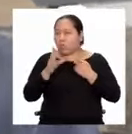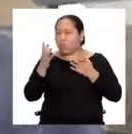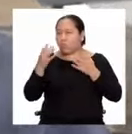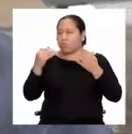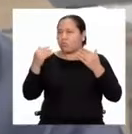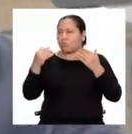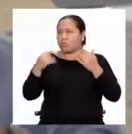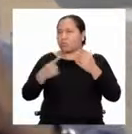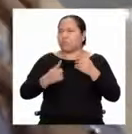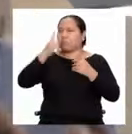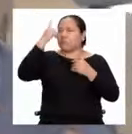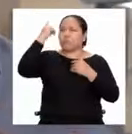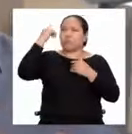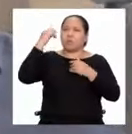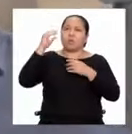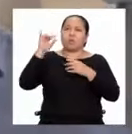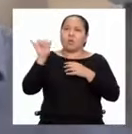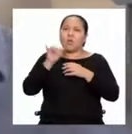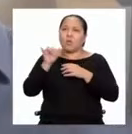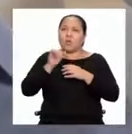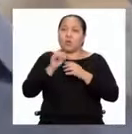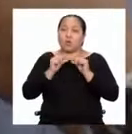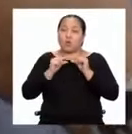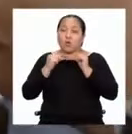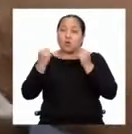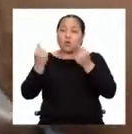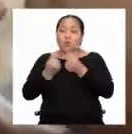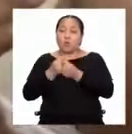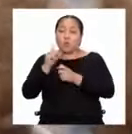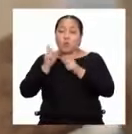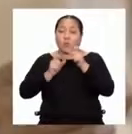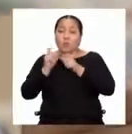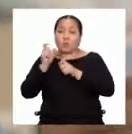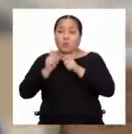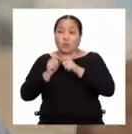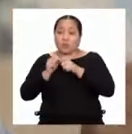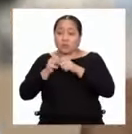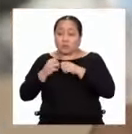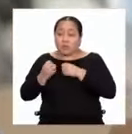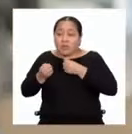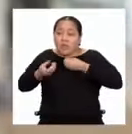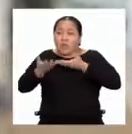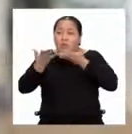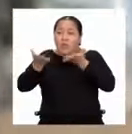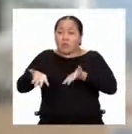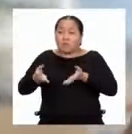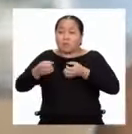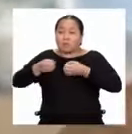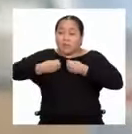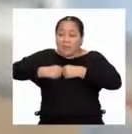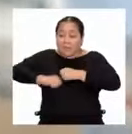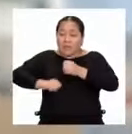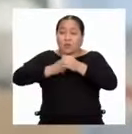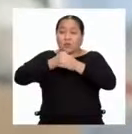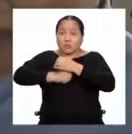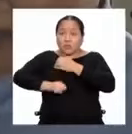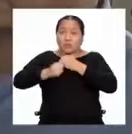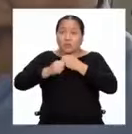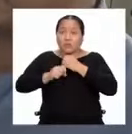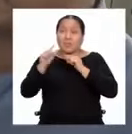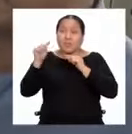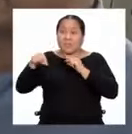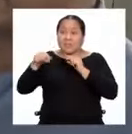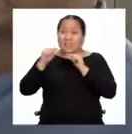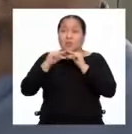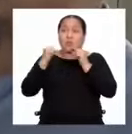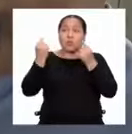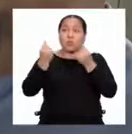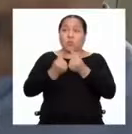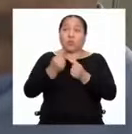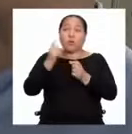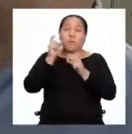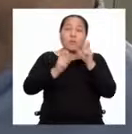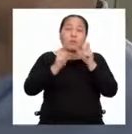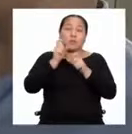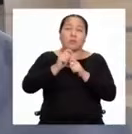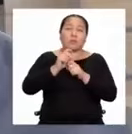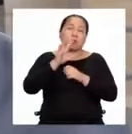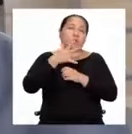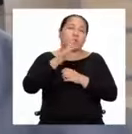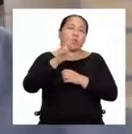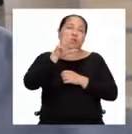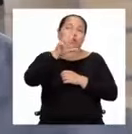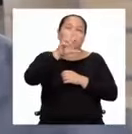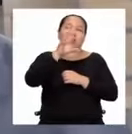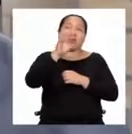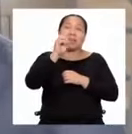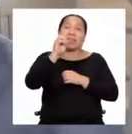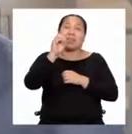¿no? Sino de un grupo. Sino un grupo de personas. Ese grupo de personas que ha existido aproximadamente 300.000